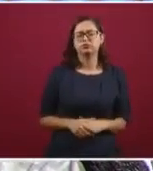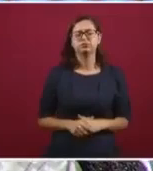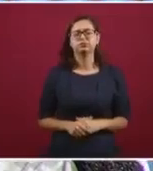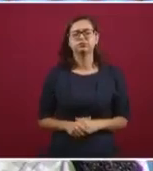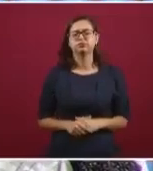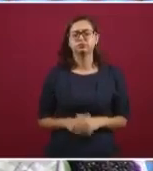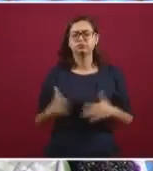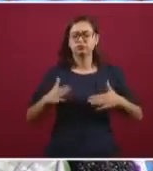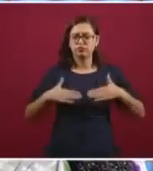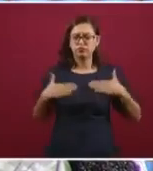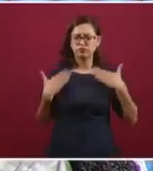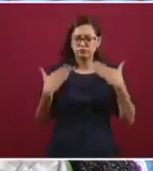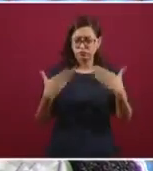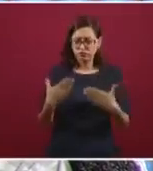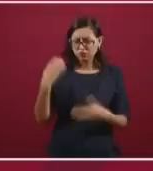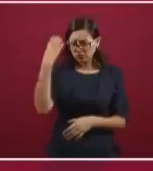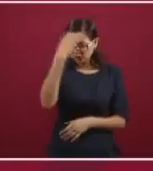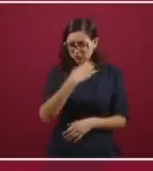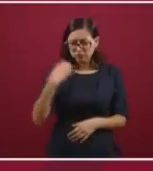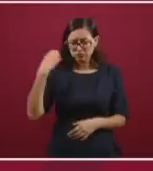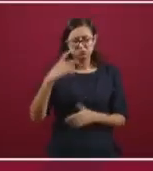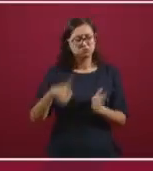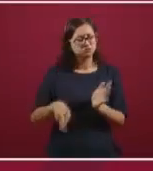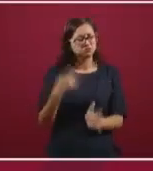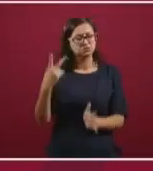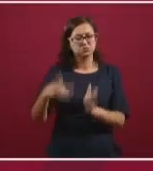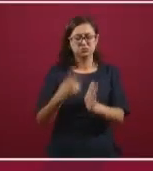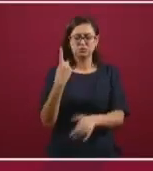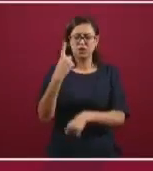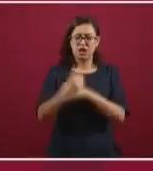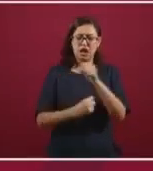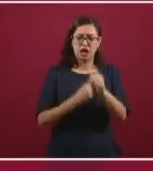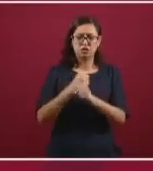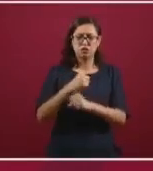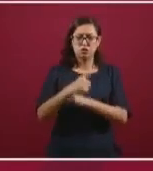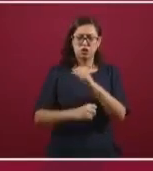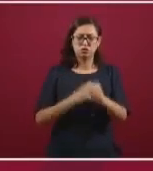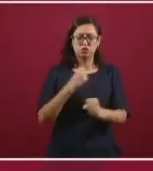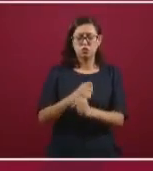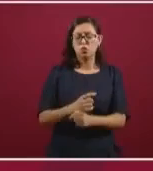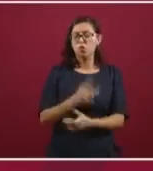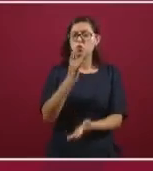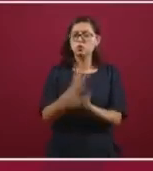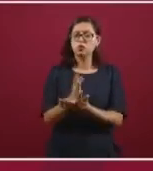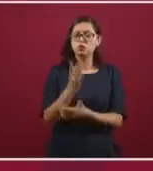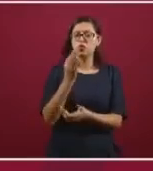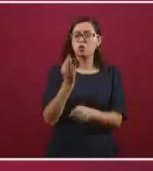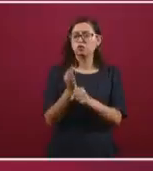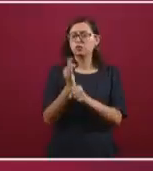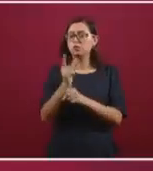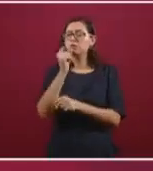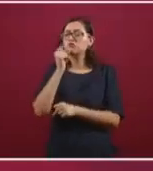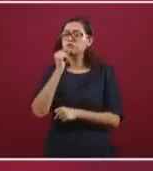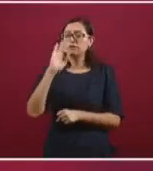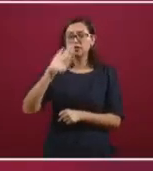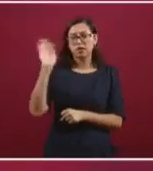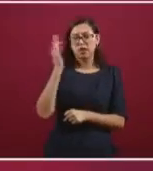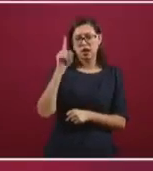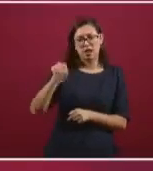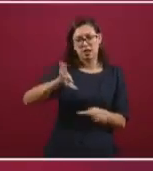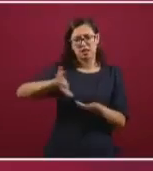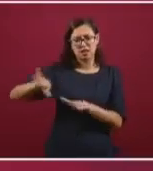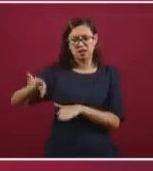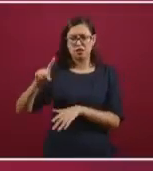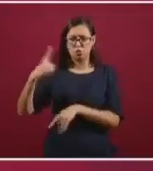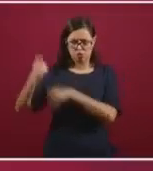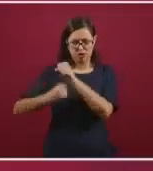de confianza es cada año. En este caso fue la Policía Federal a la que se le exentó, pero todo el personal debe de pasar